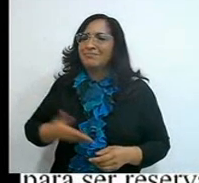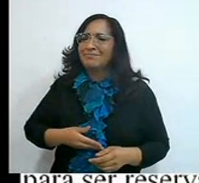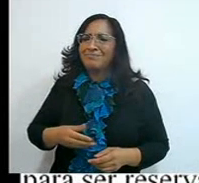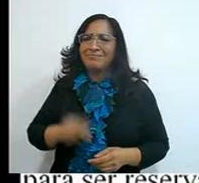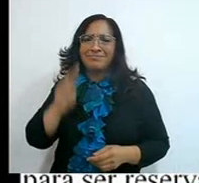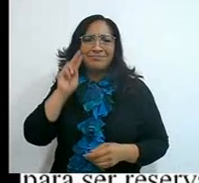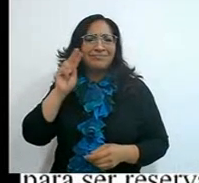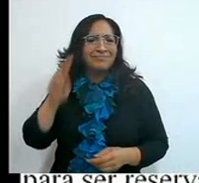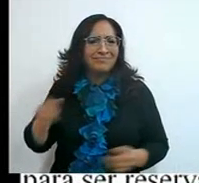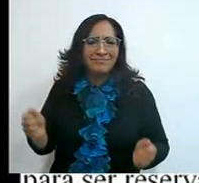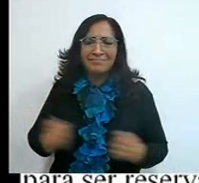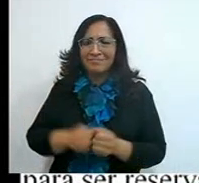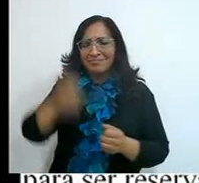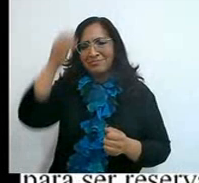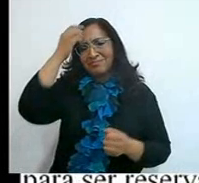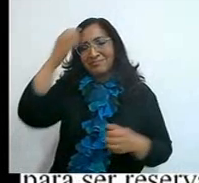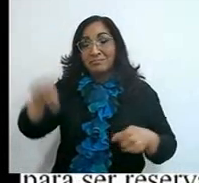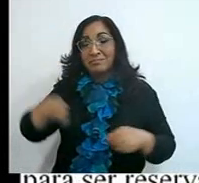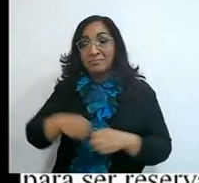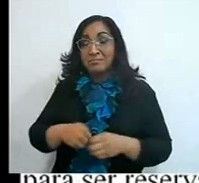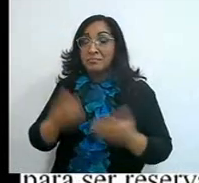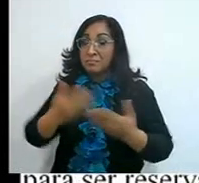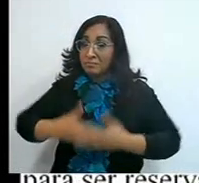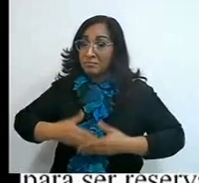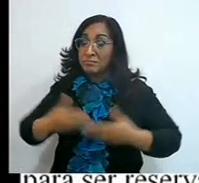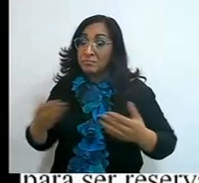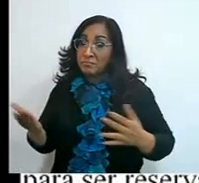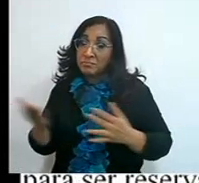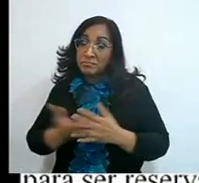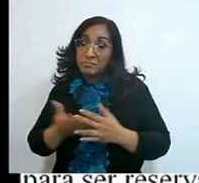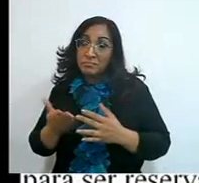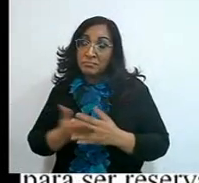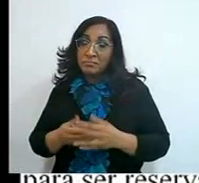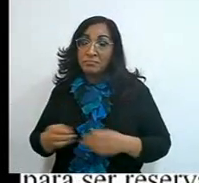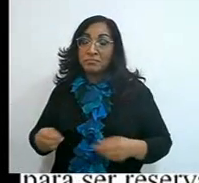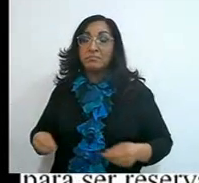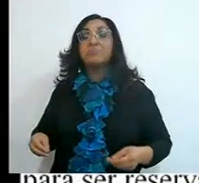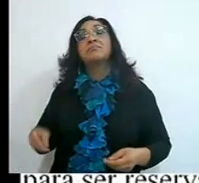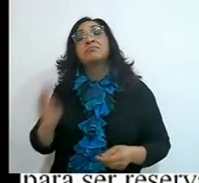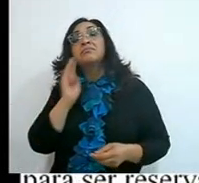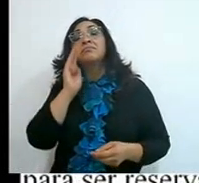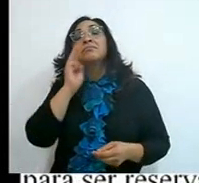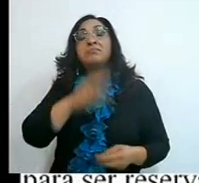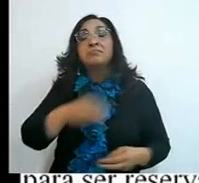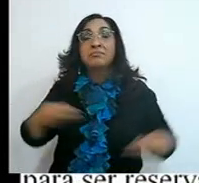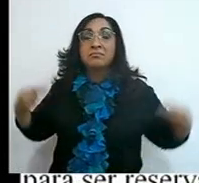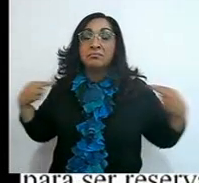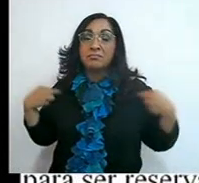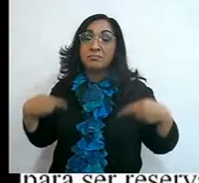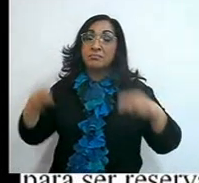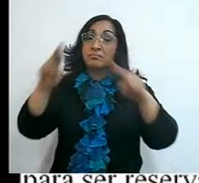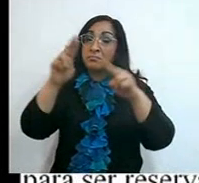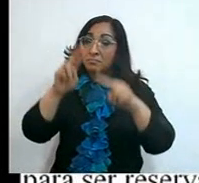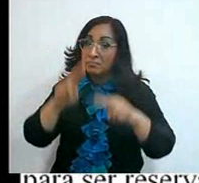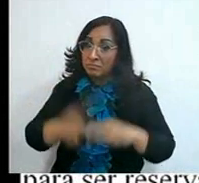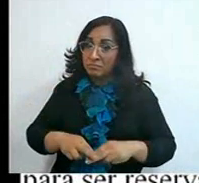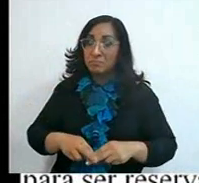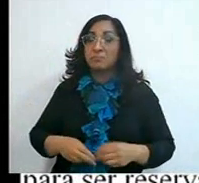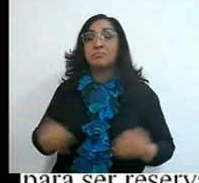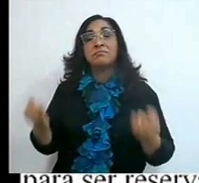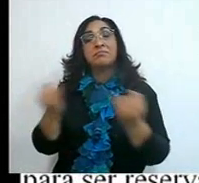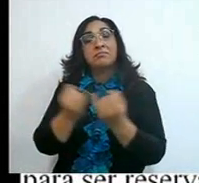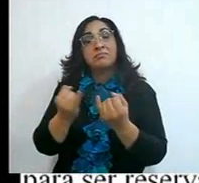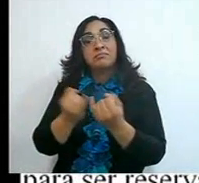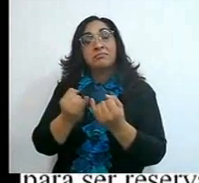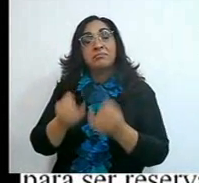nada con Dios, ¿sí? Como habrá entre vosotros falsos maestros. Como habrá falsos